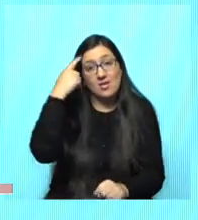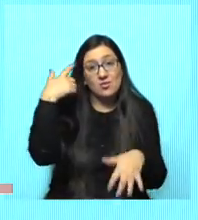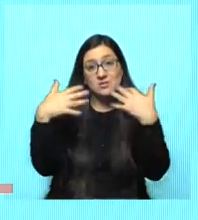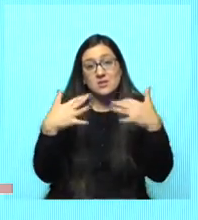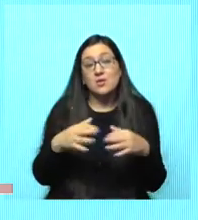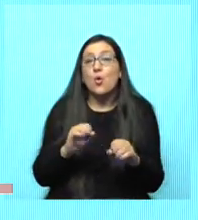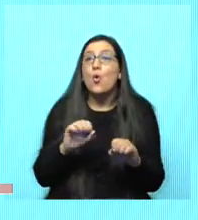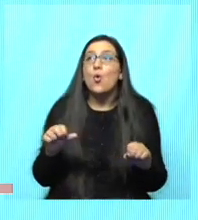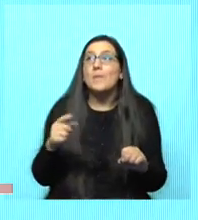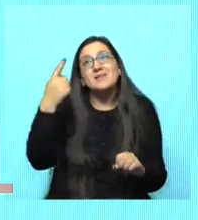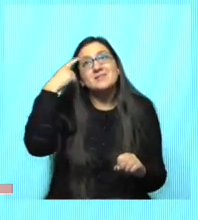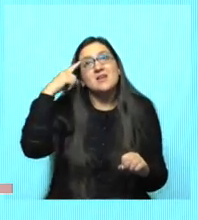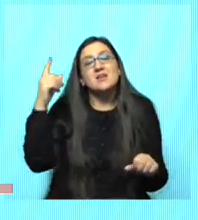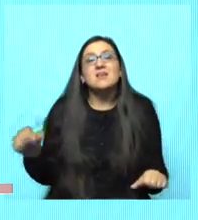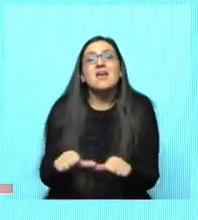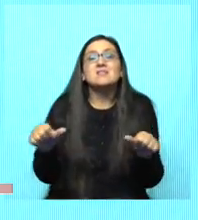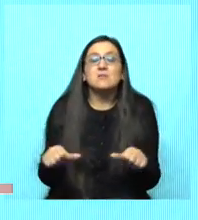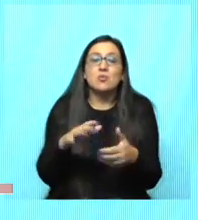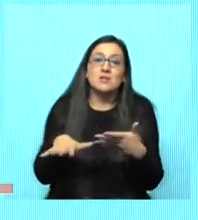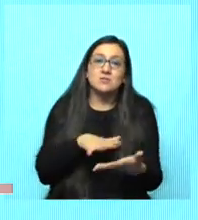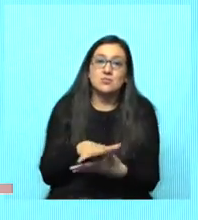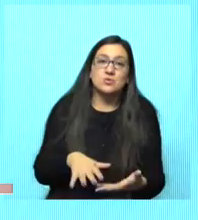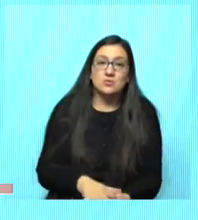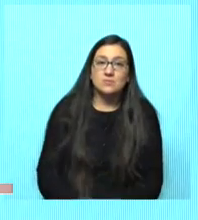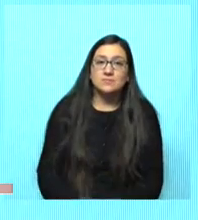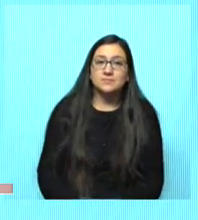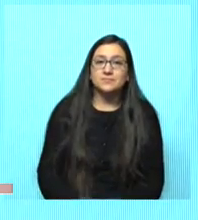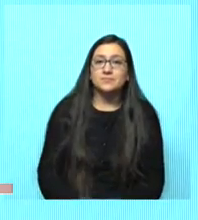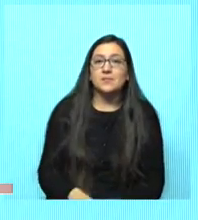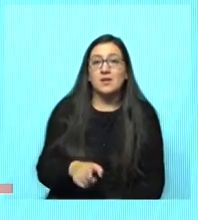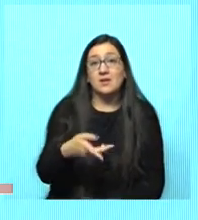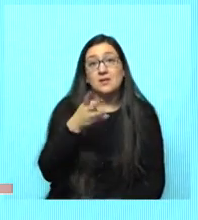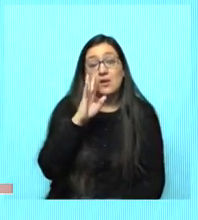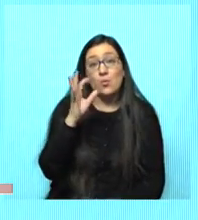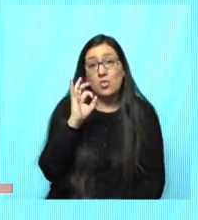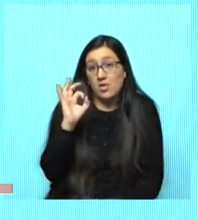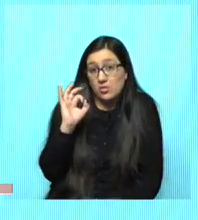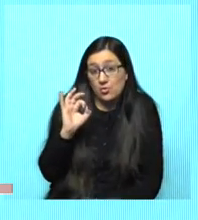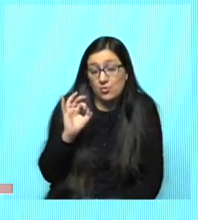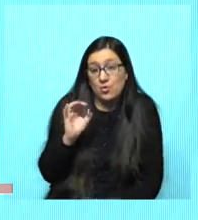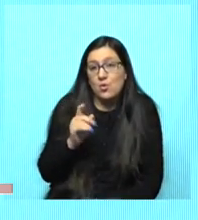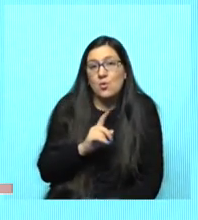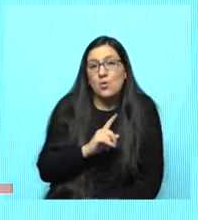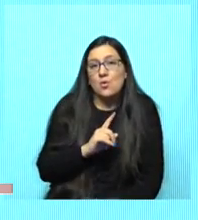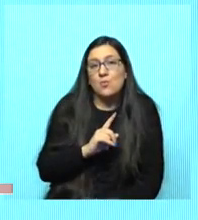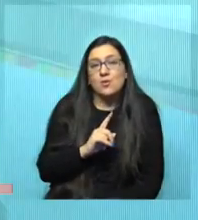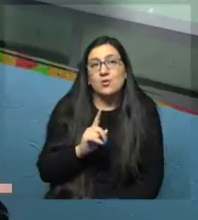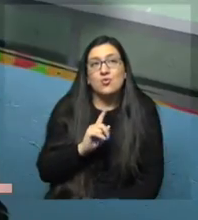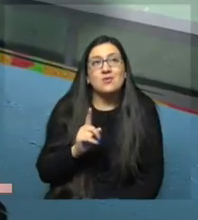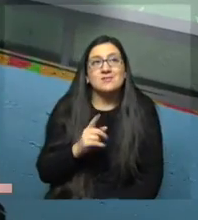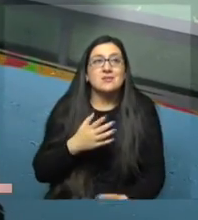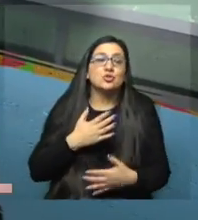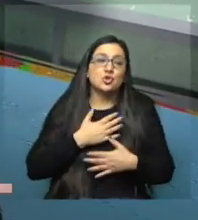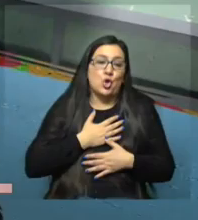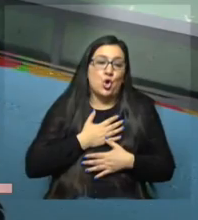o bien, bueno, ¿qué hacemos con esta situación? Yo creo que ahí hay que tener como mucho cuidado porque a veces no es uno el que está viendo situación de violencia, pero